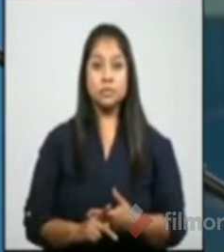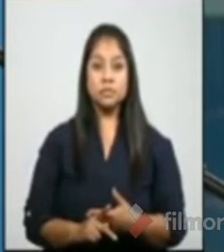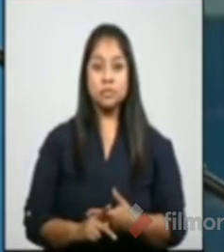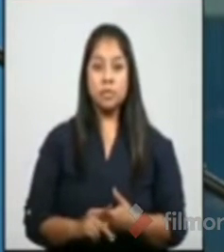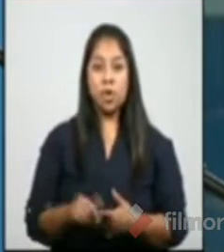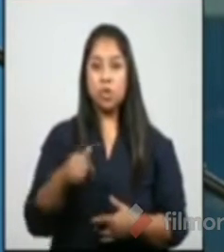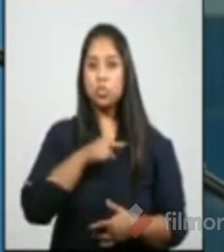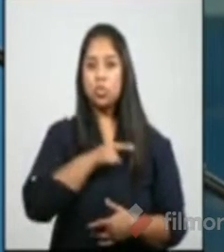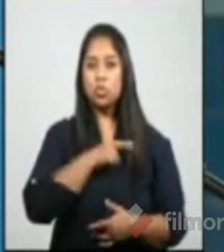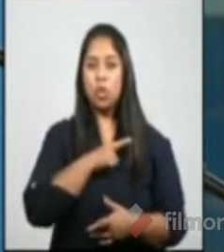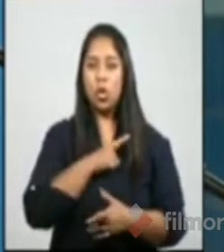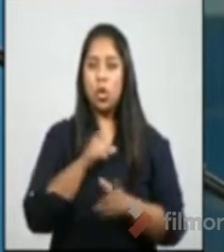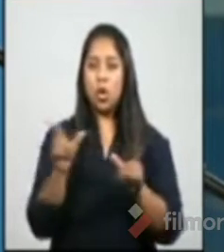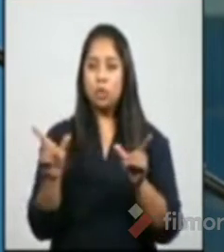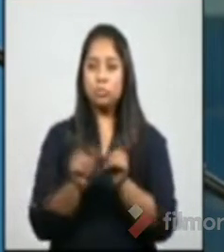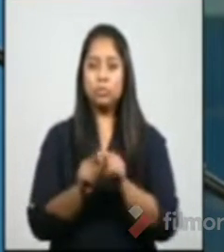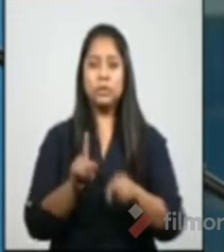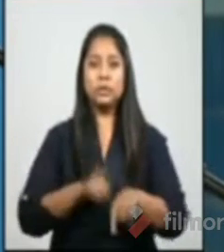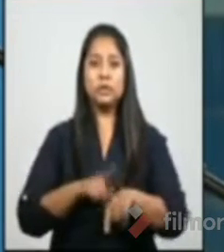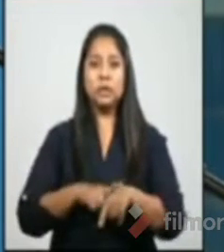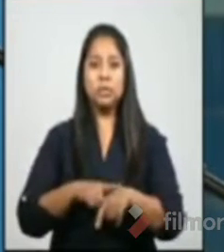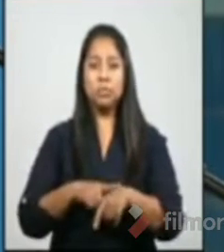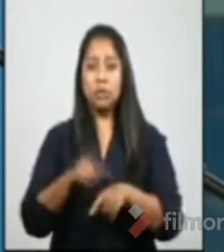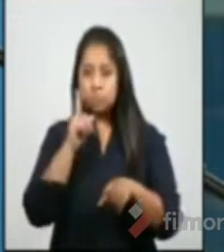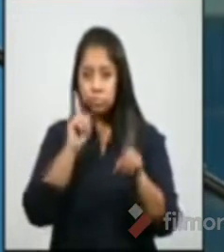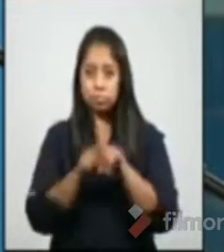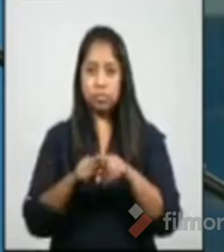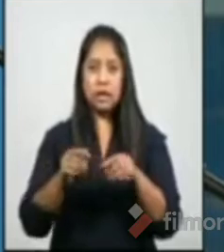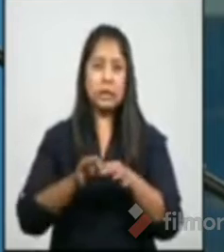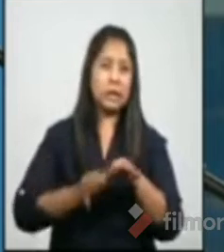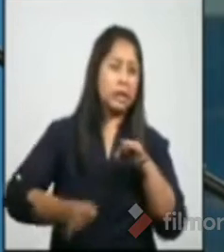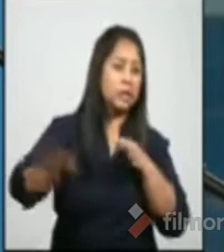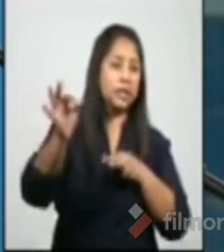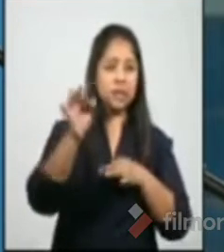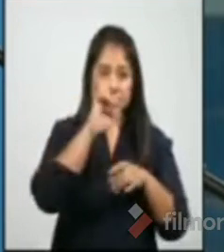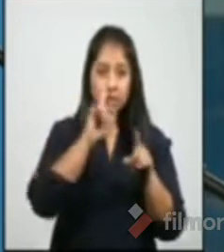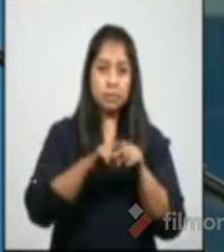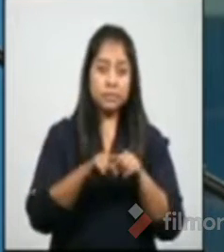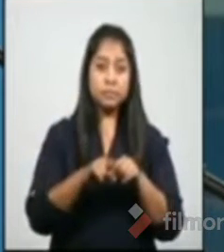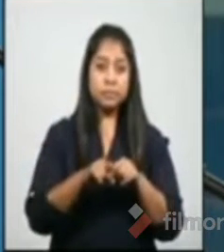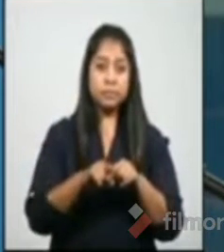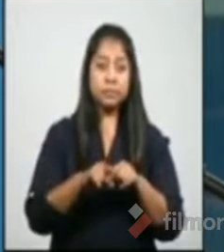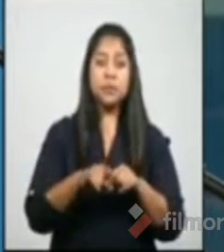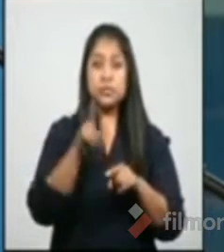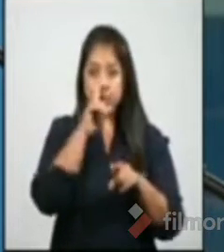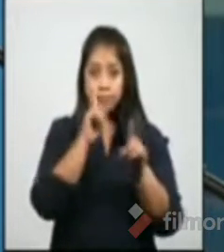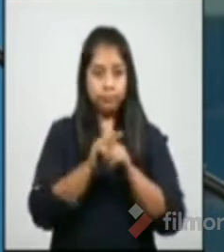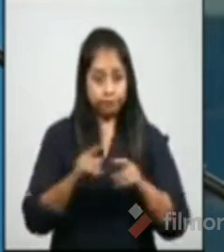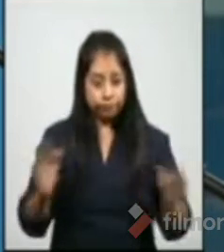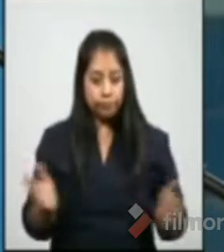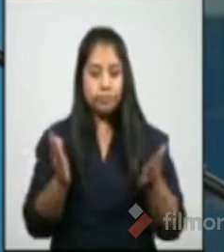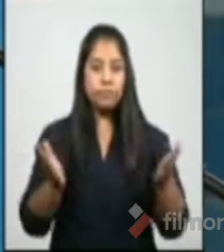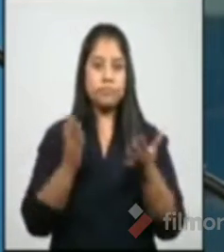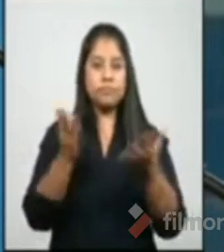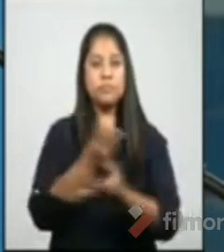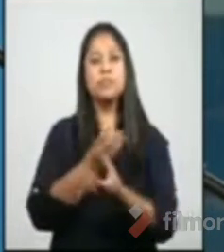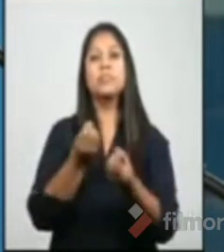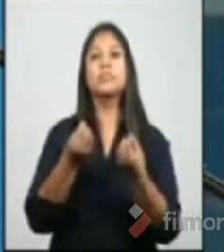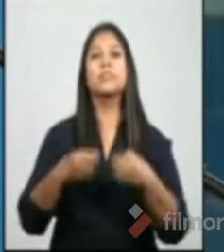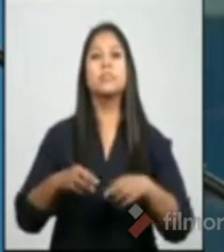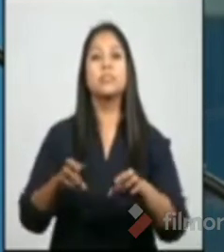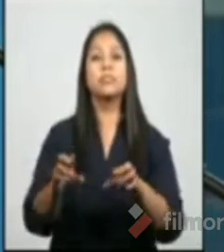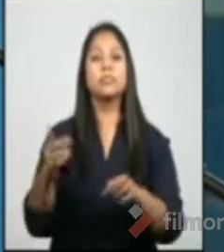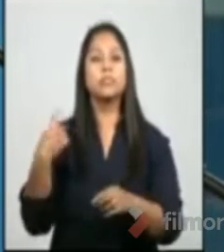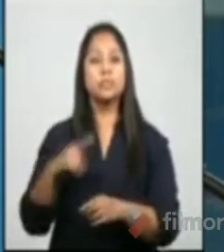no solo nos acortará las distancias de llegada, el tiempo de llegada, también generará más oportunidades para